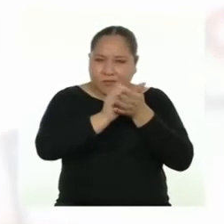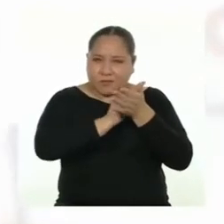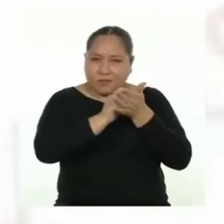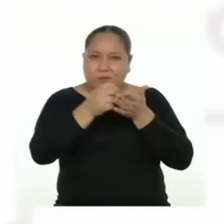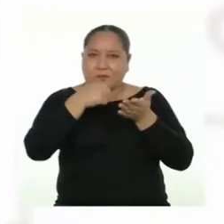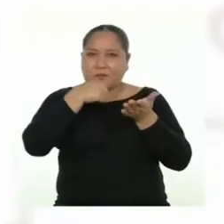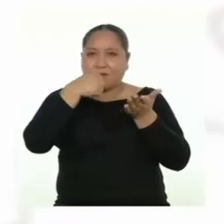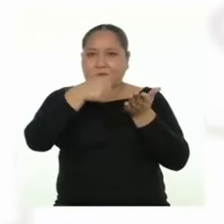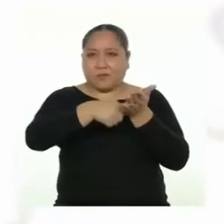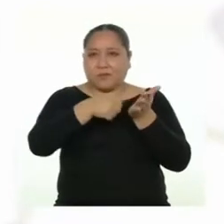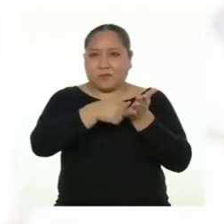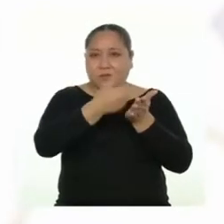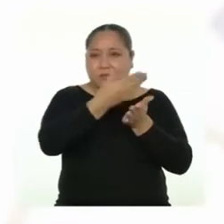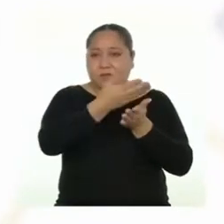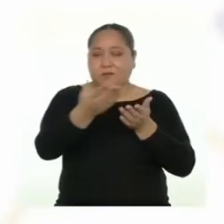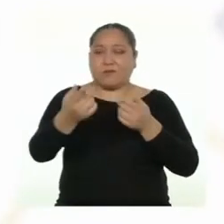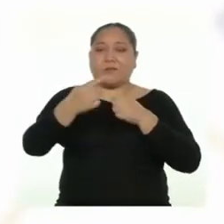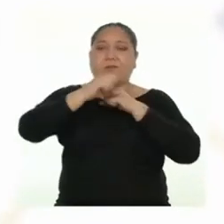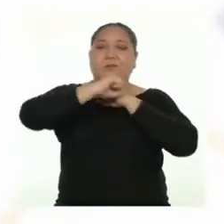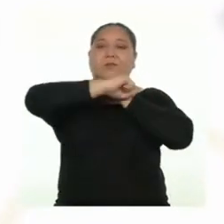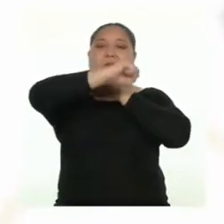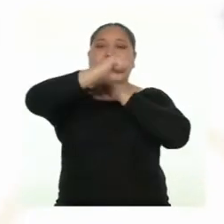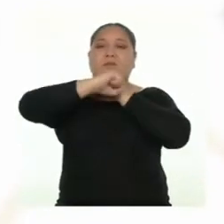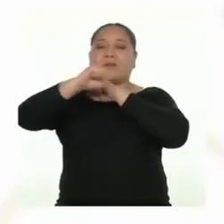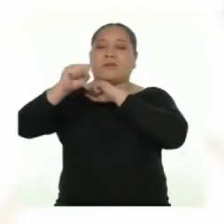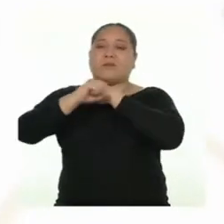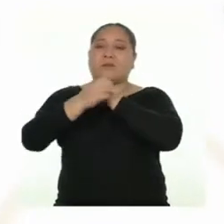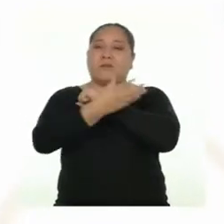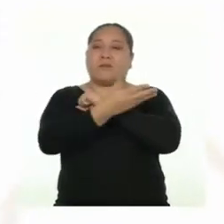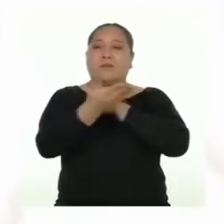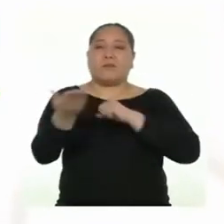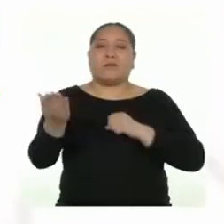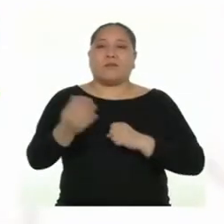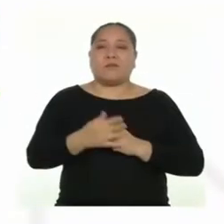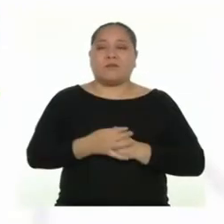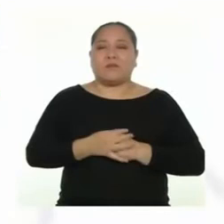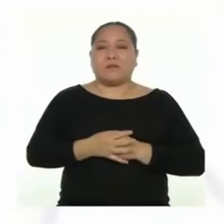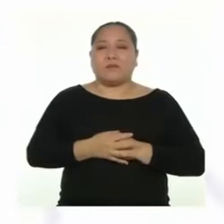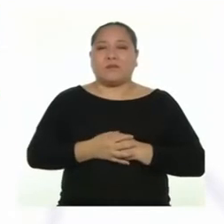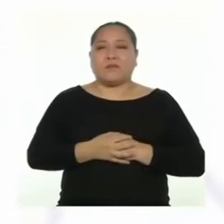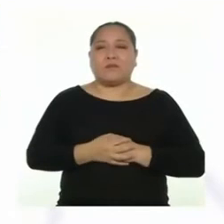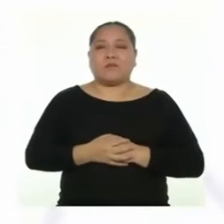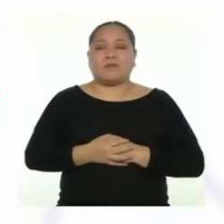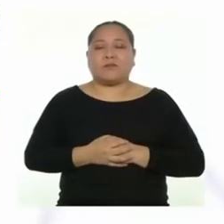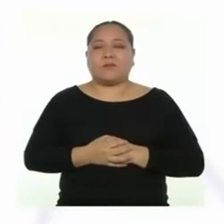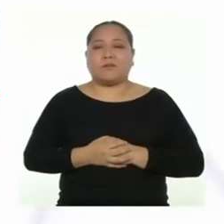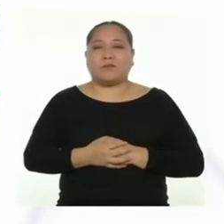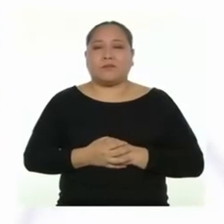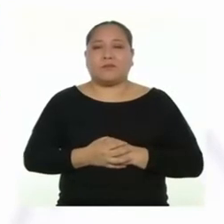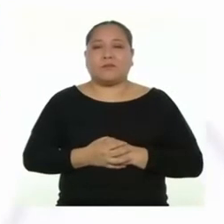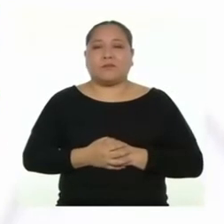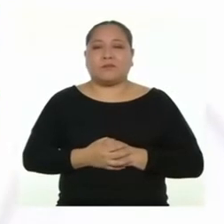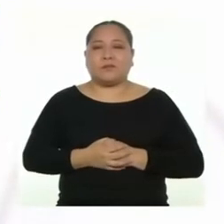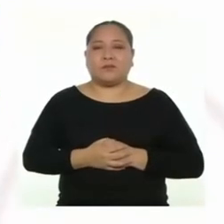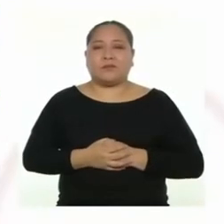nuestra carta a la comunidad y la difundiremos.